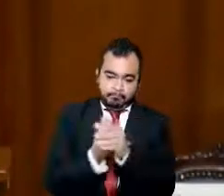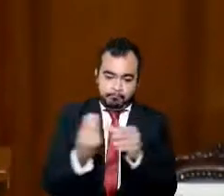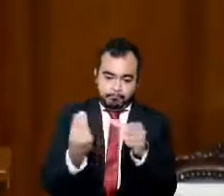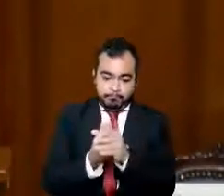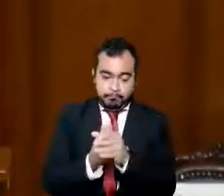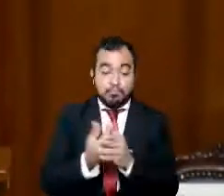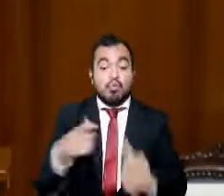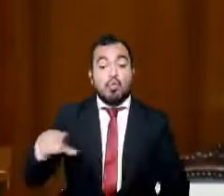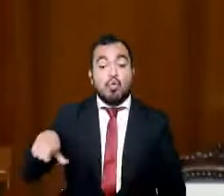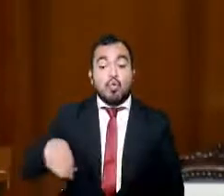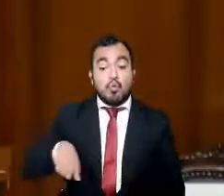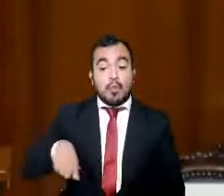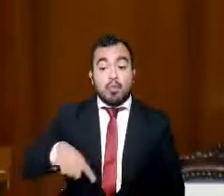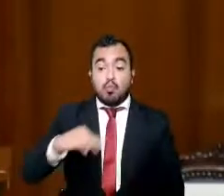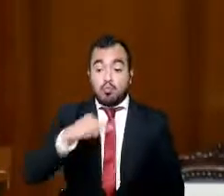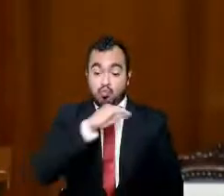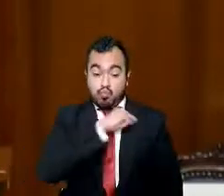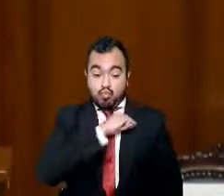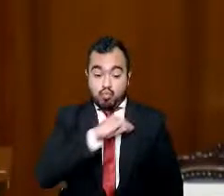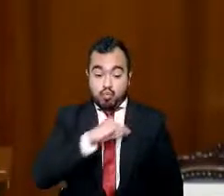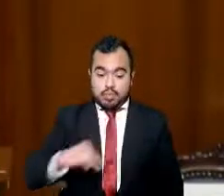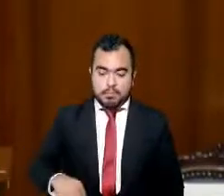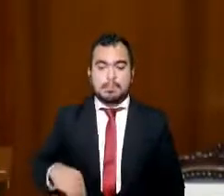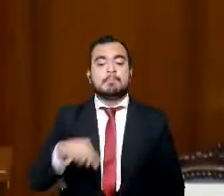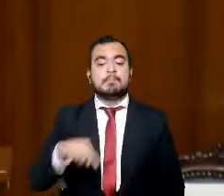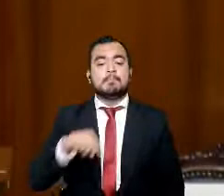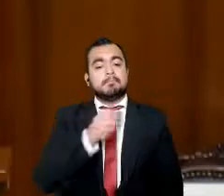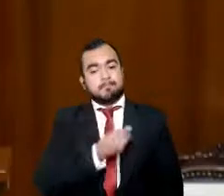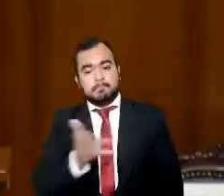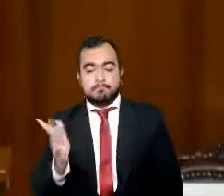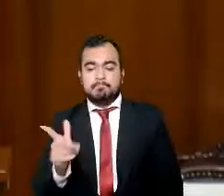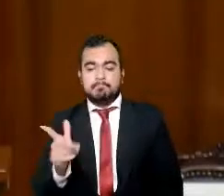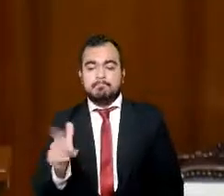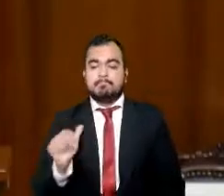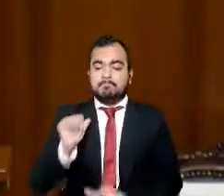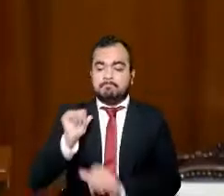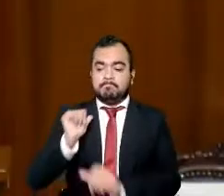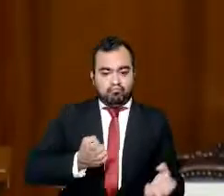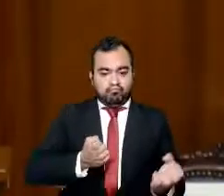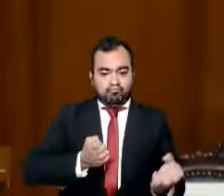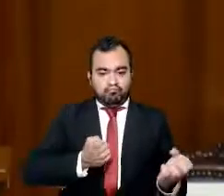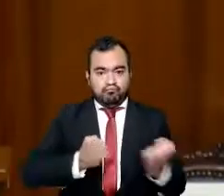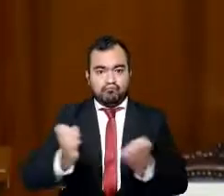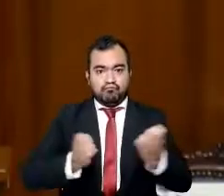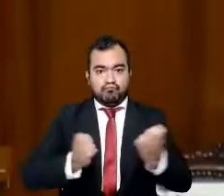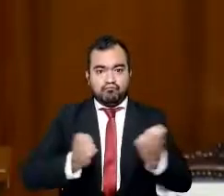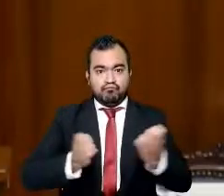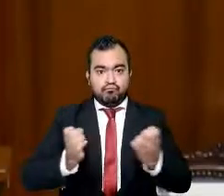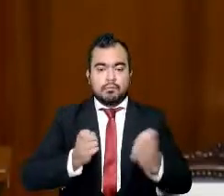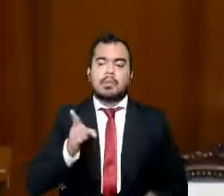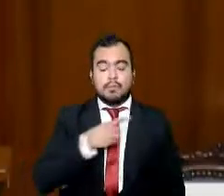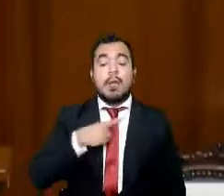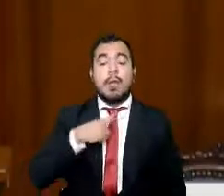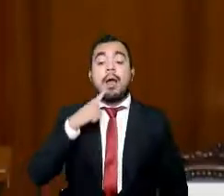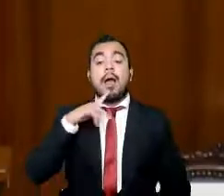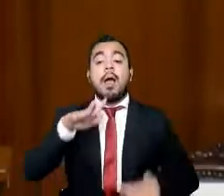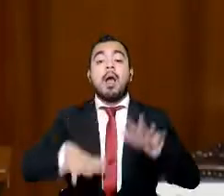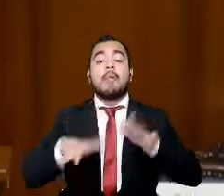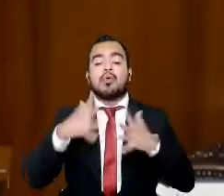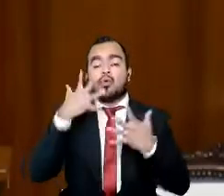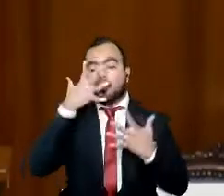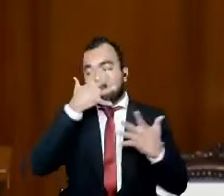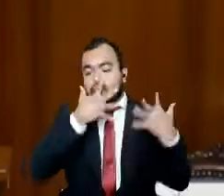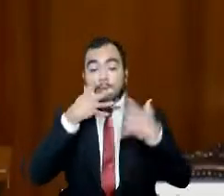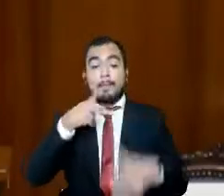los encargados de la actividad física, o deberían de serlo. A veces se confunden, pero los gobiernos